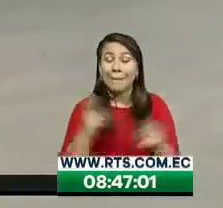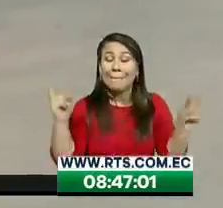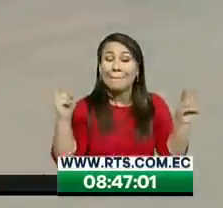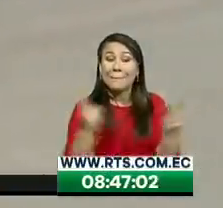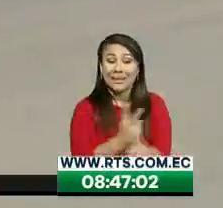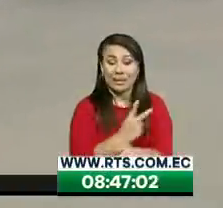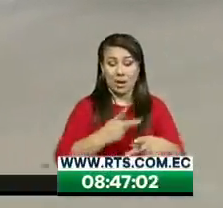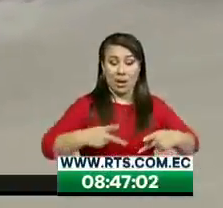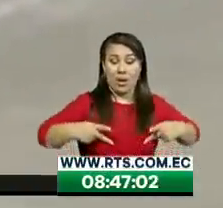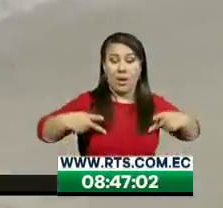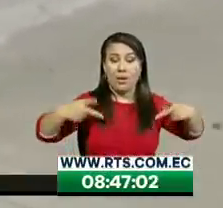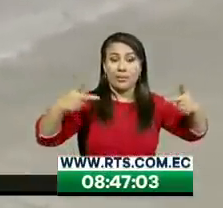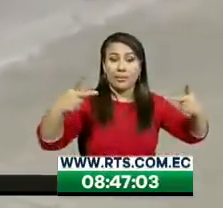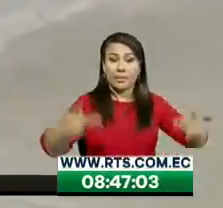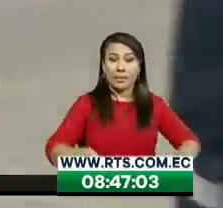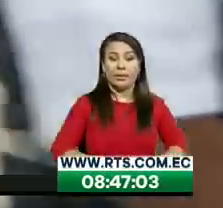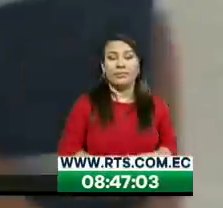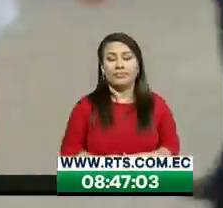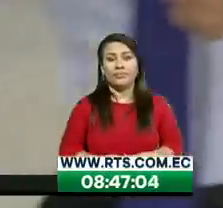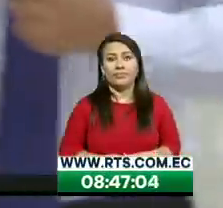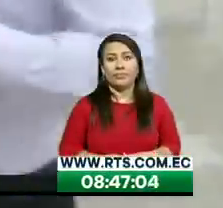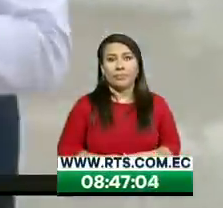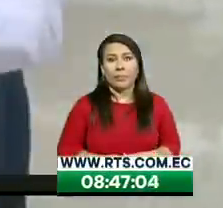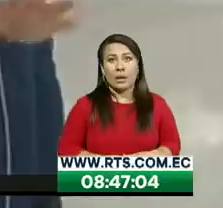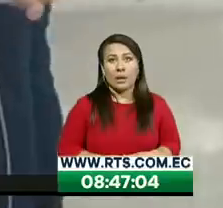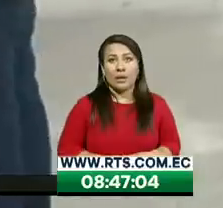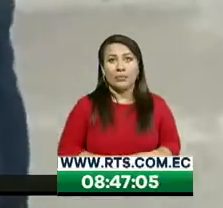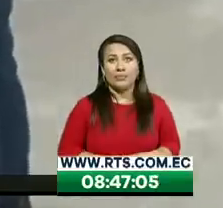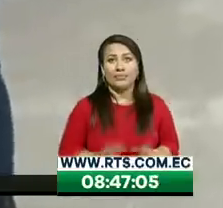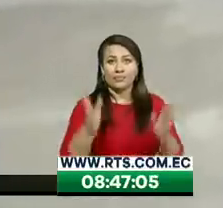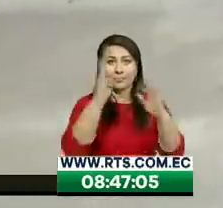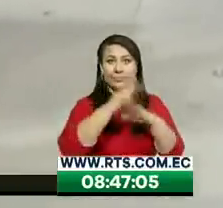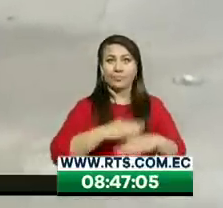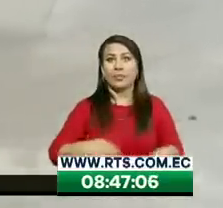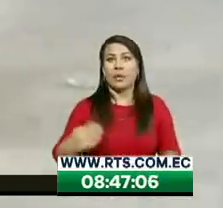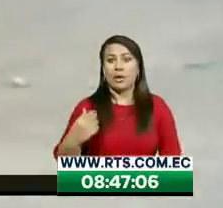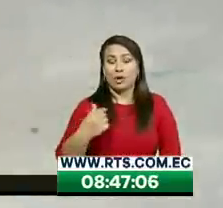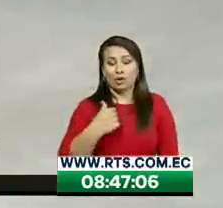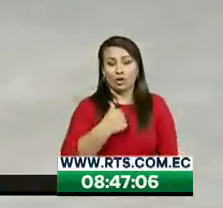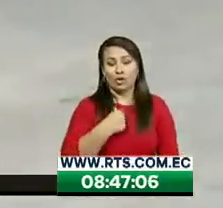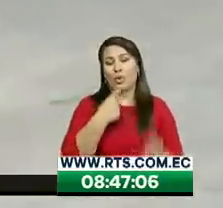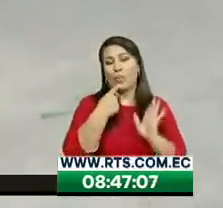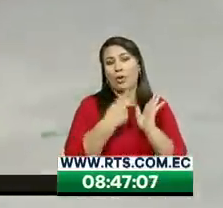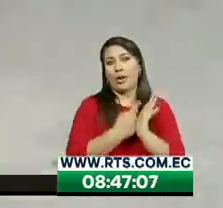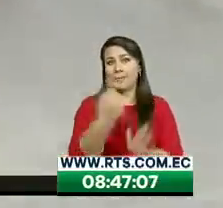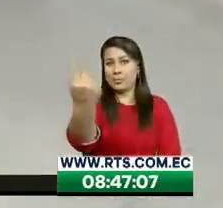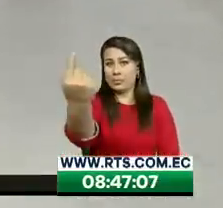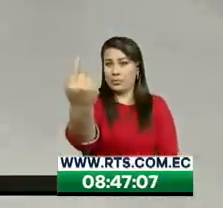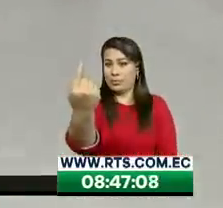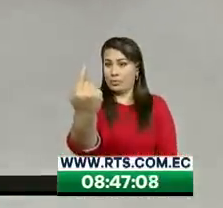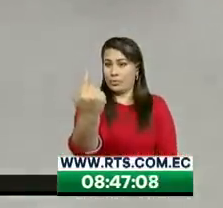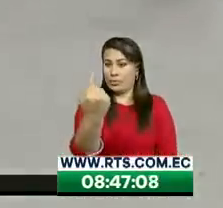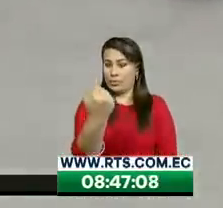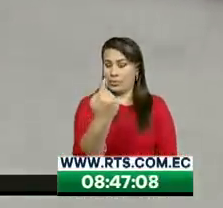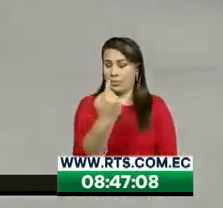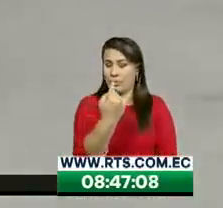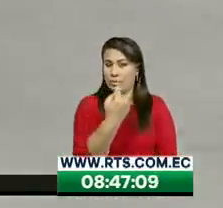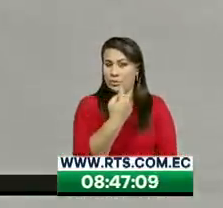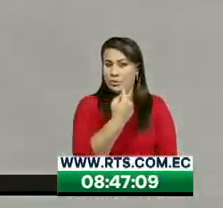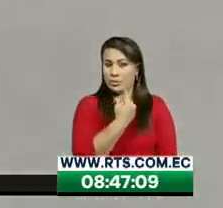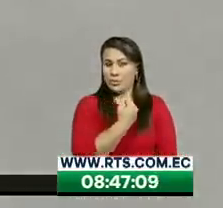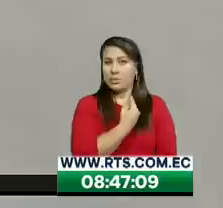encontrado en los allanamientos y también en la detención de los ciudadanos en mención. Con cámaras, Eduardo García, desde la provincia de Manabí, informó Wendy